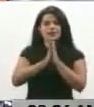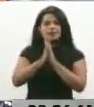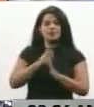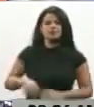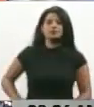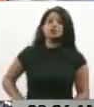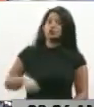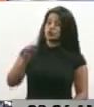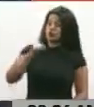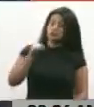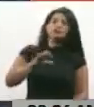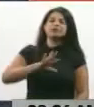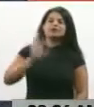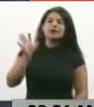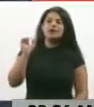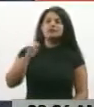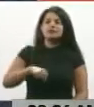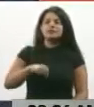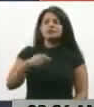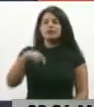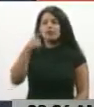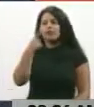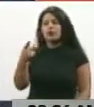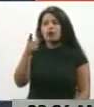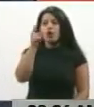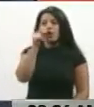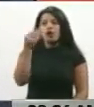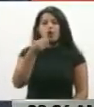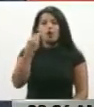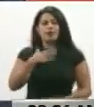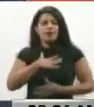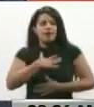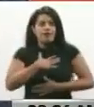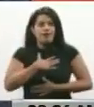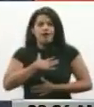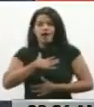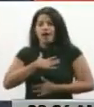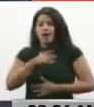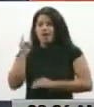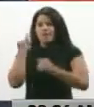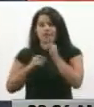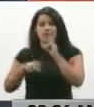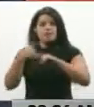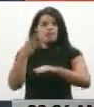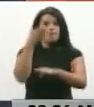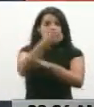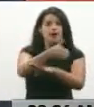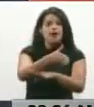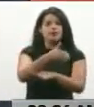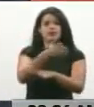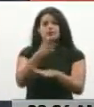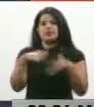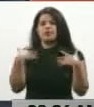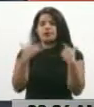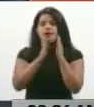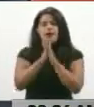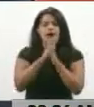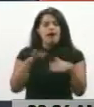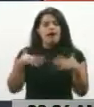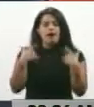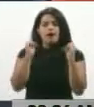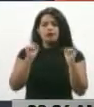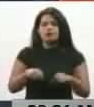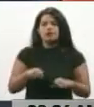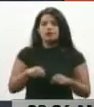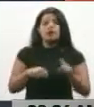hemos logrado, porque hemos visto a chicos de 20 años emocionarse y a camerinos después que se han divertido y que se han emocionado. Y a